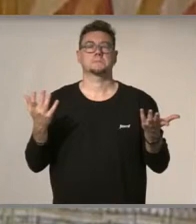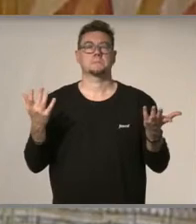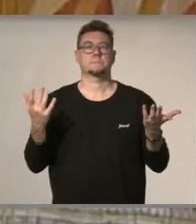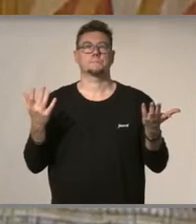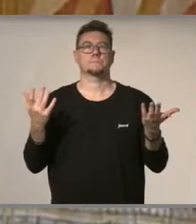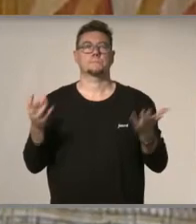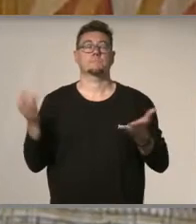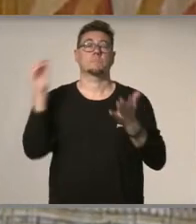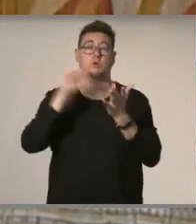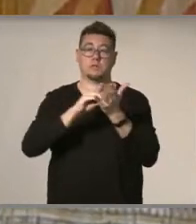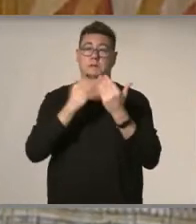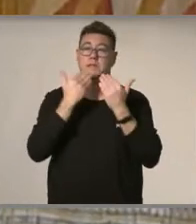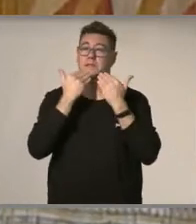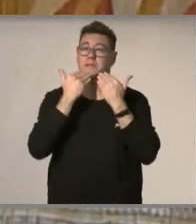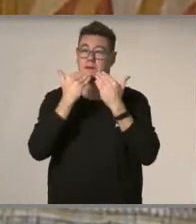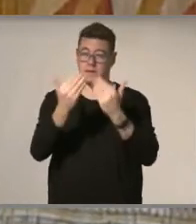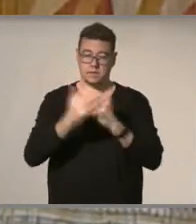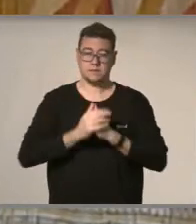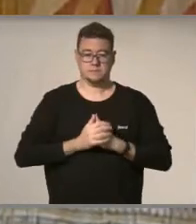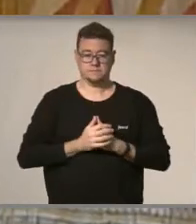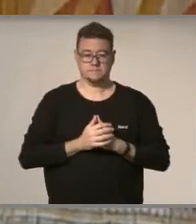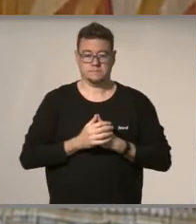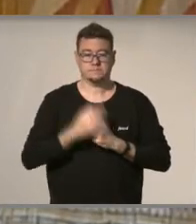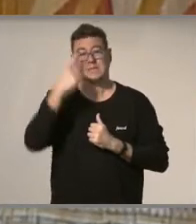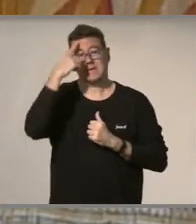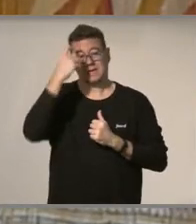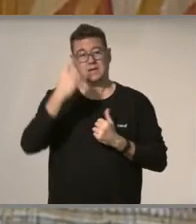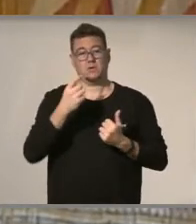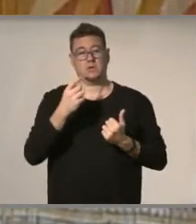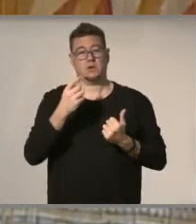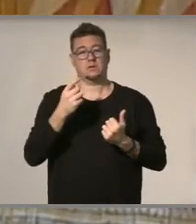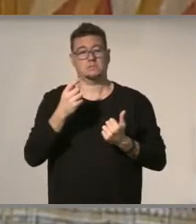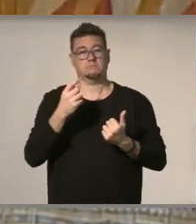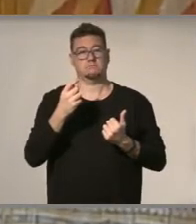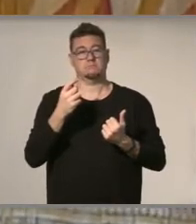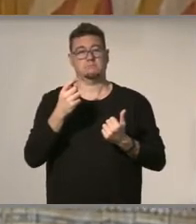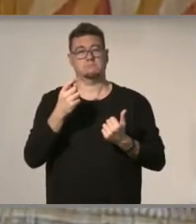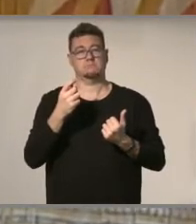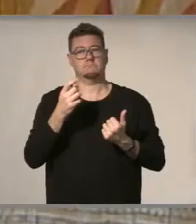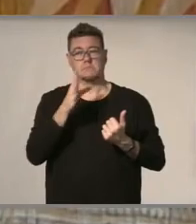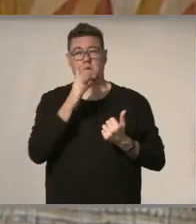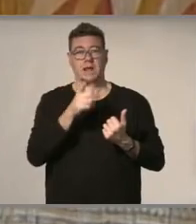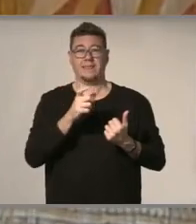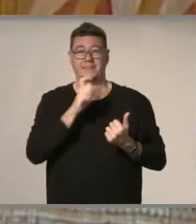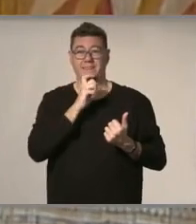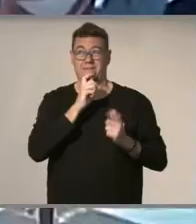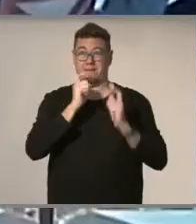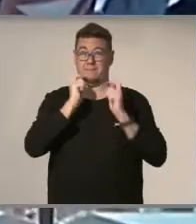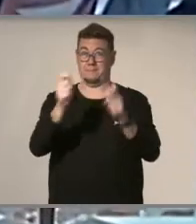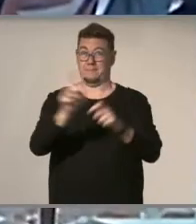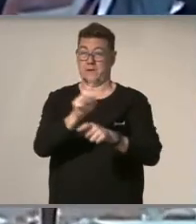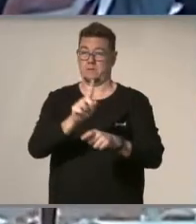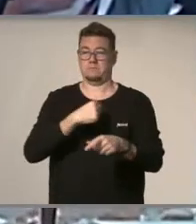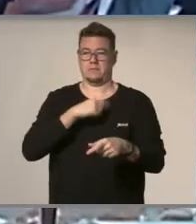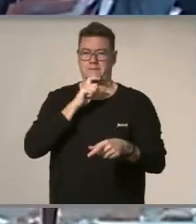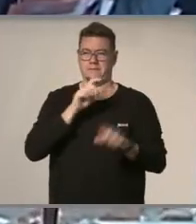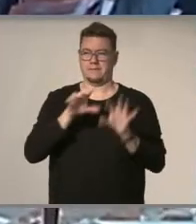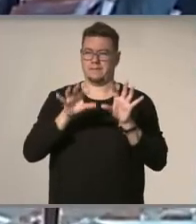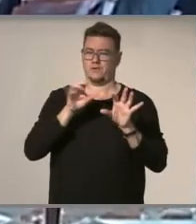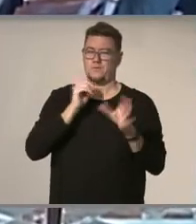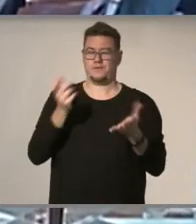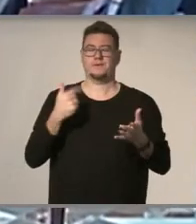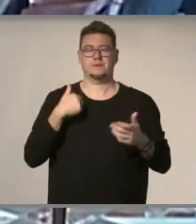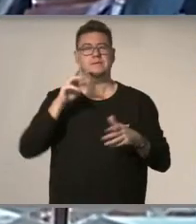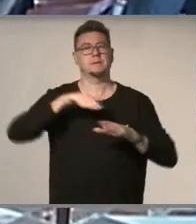nuevo, gracias, y yo creo que esta vez era difícil no concederos ese premio. Y por último,